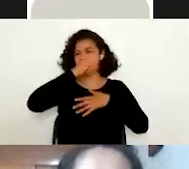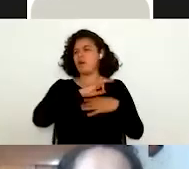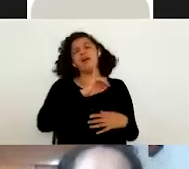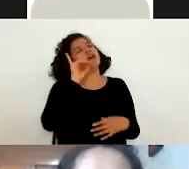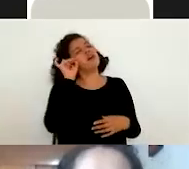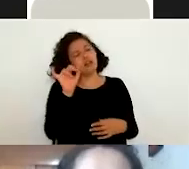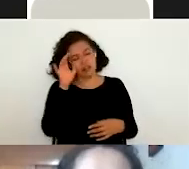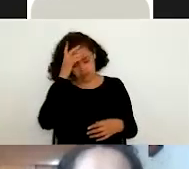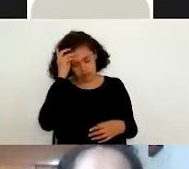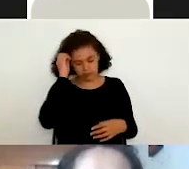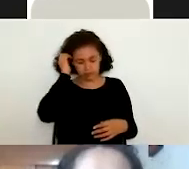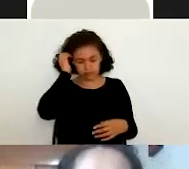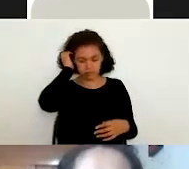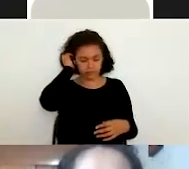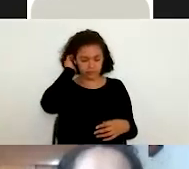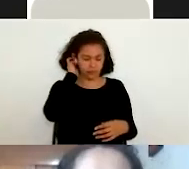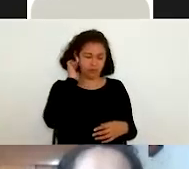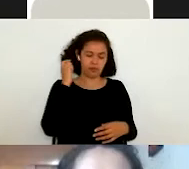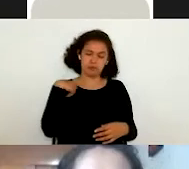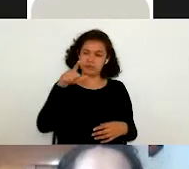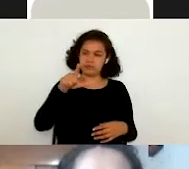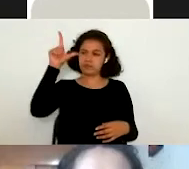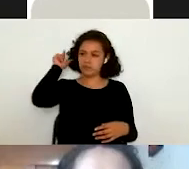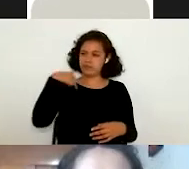decía la sesión pasada, ¿no?